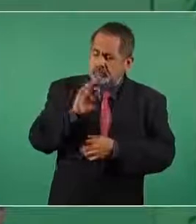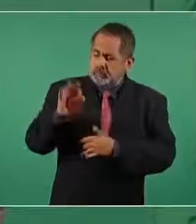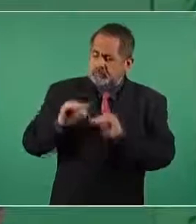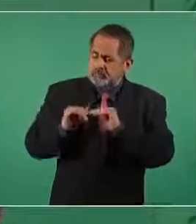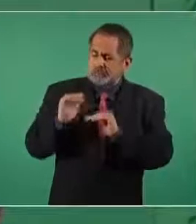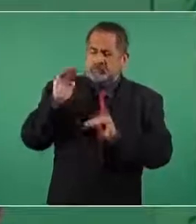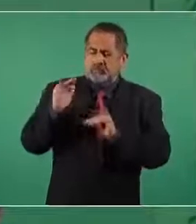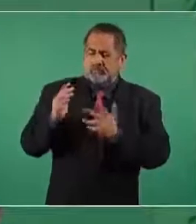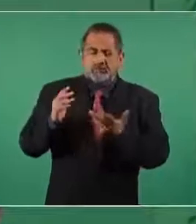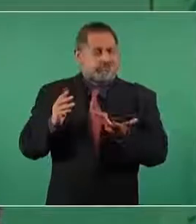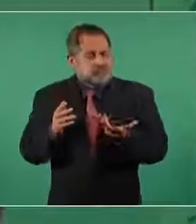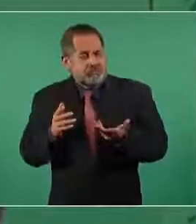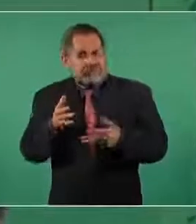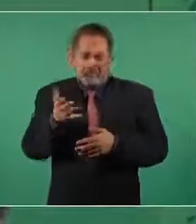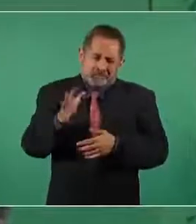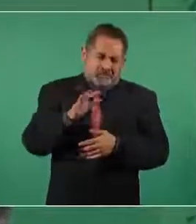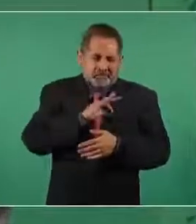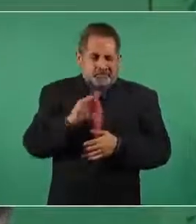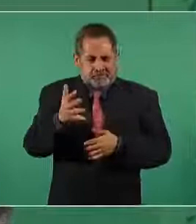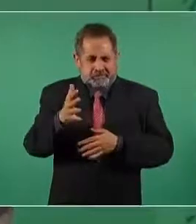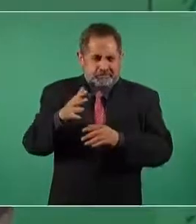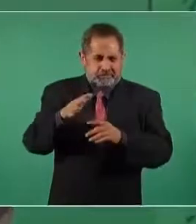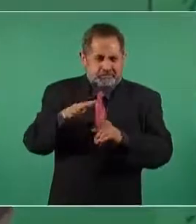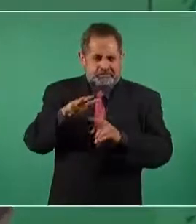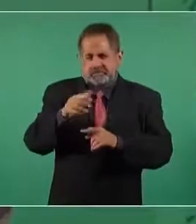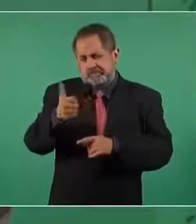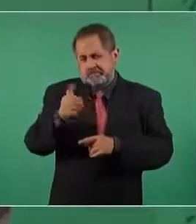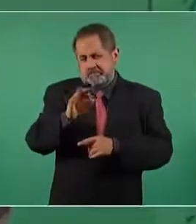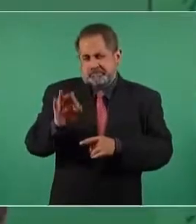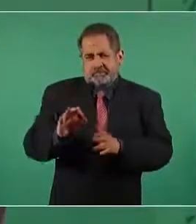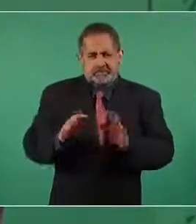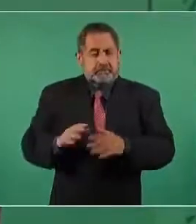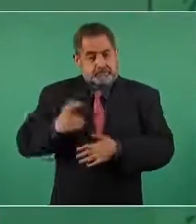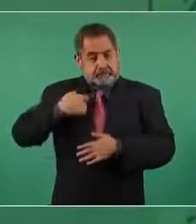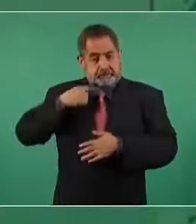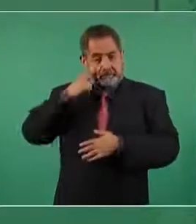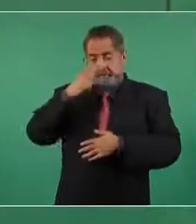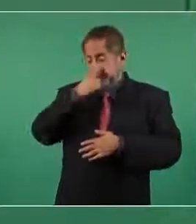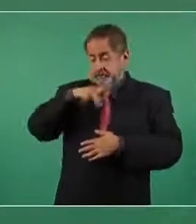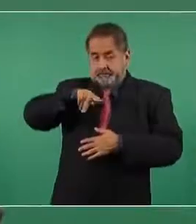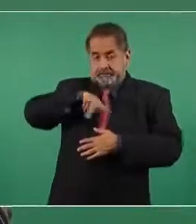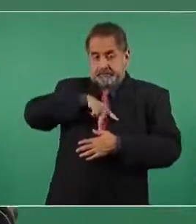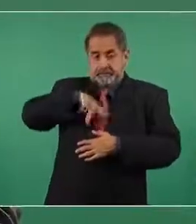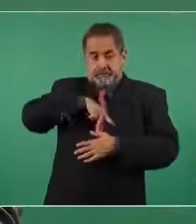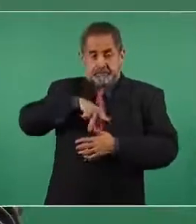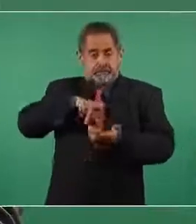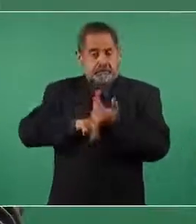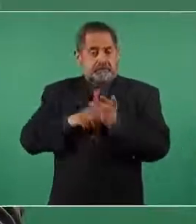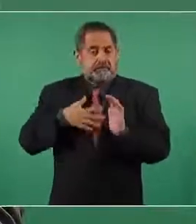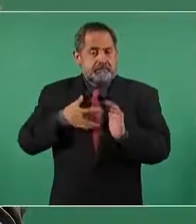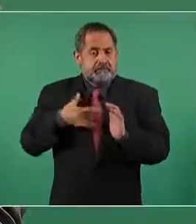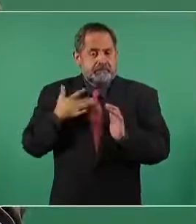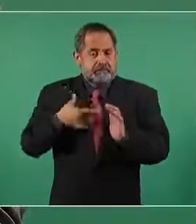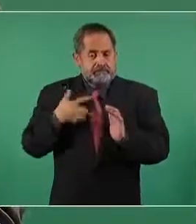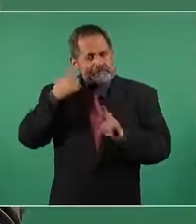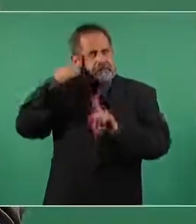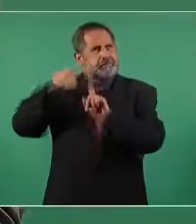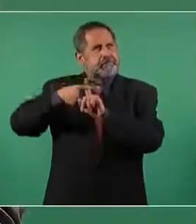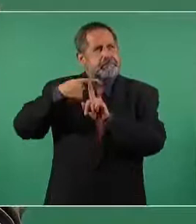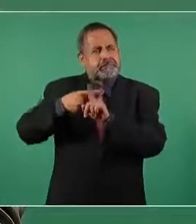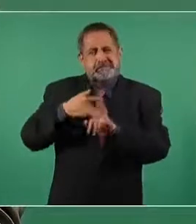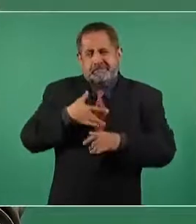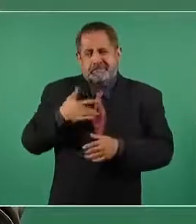o alrededor del 6%. Mi estimación, que es un poco más